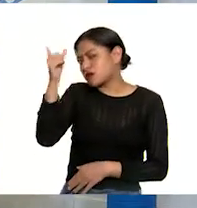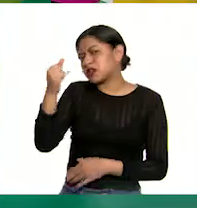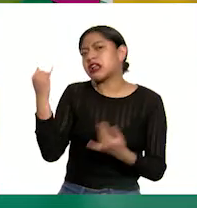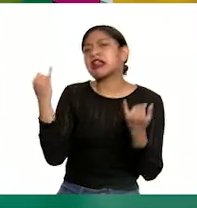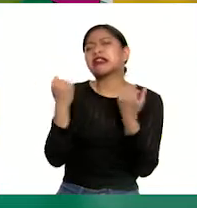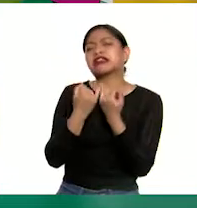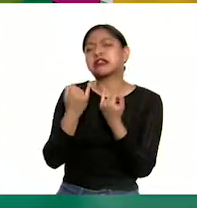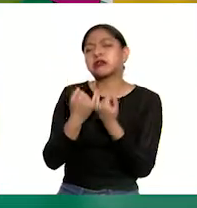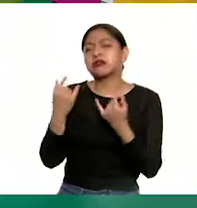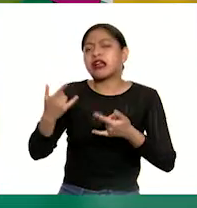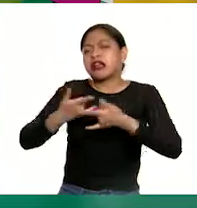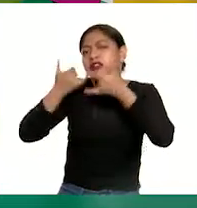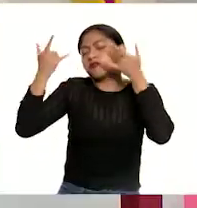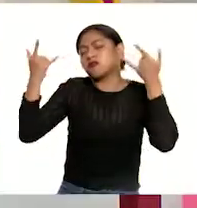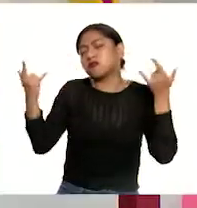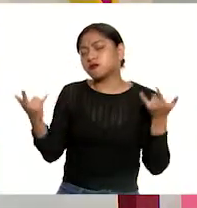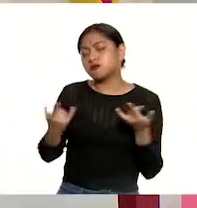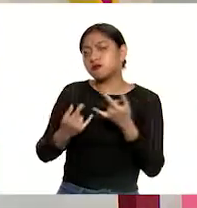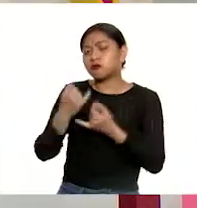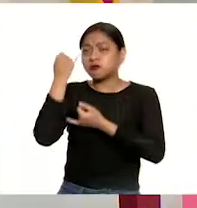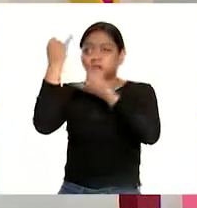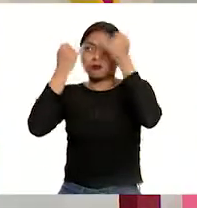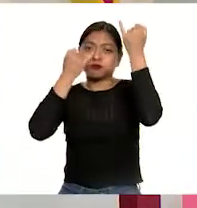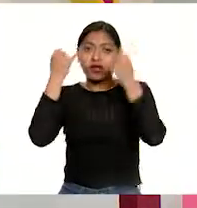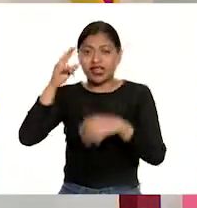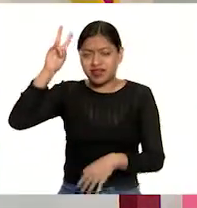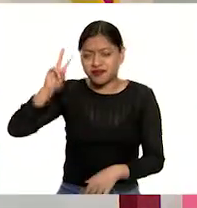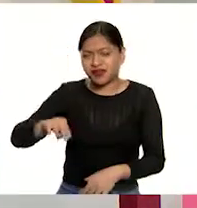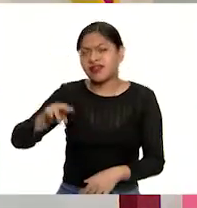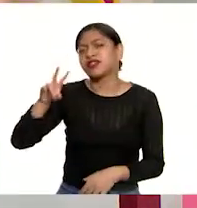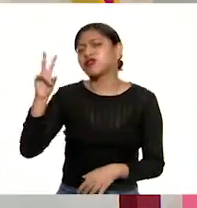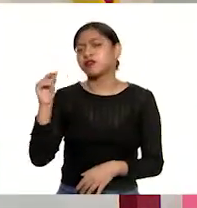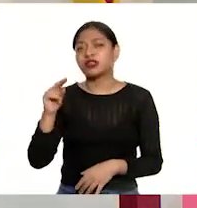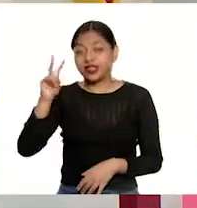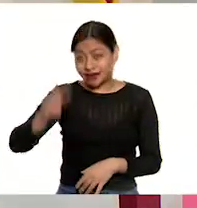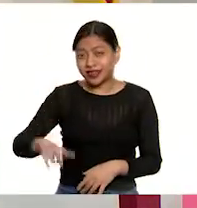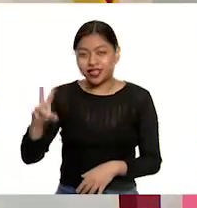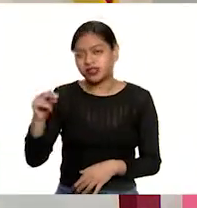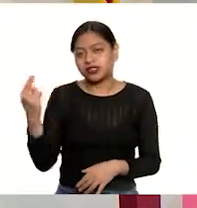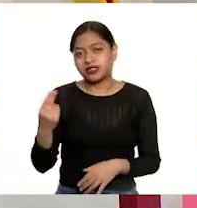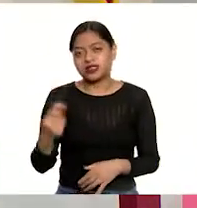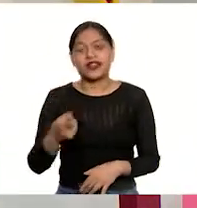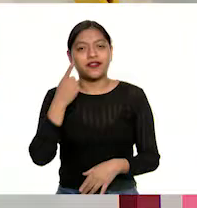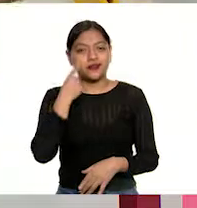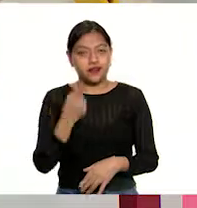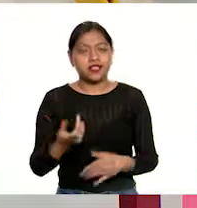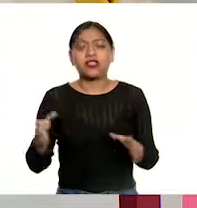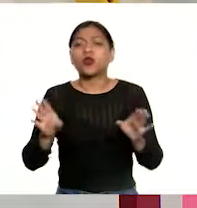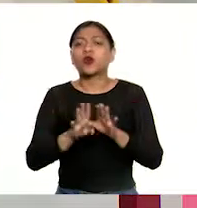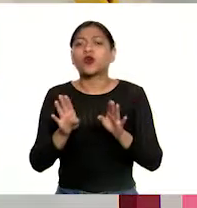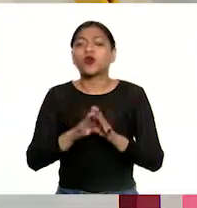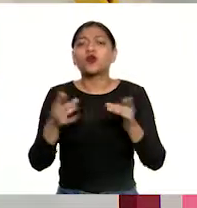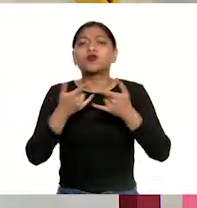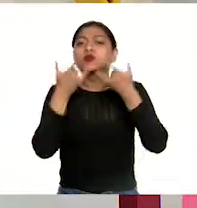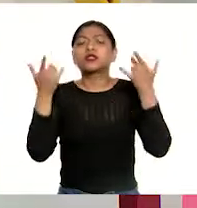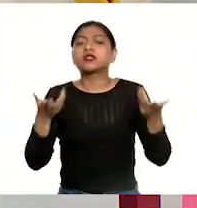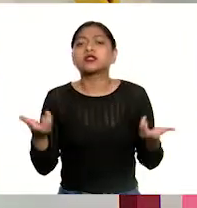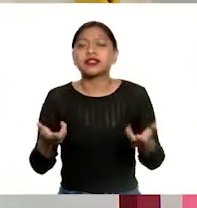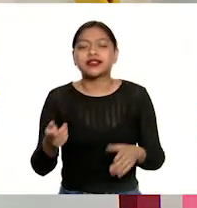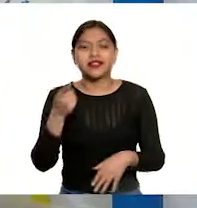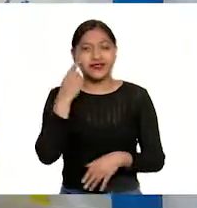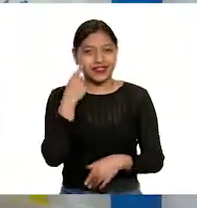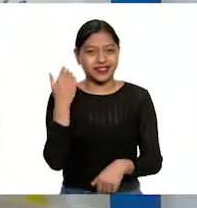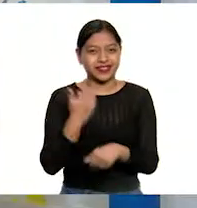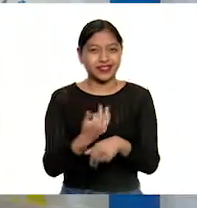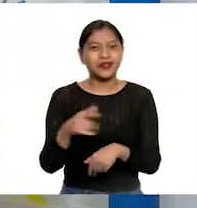del autor. ¿Y de qué va a tratar esta historia? Porque necesitamos saber cómo empieza, cuál es el problema que va a ocurrir, ¿de qué va a tratar? Claro, vamos a pedirle a